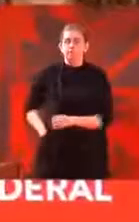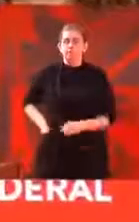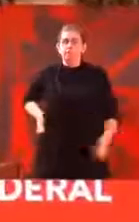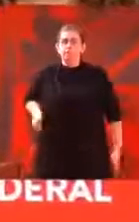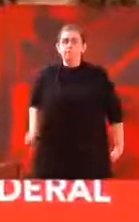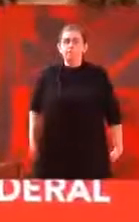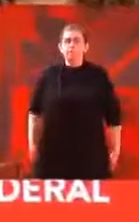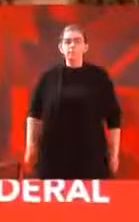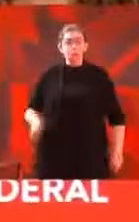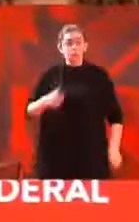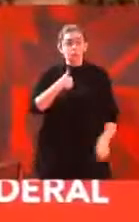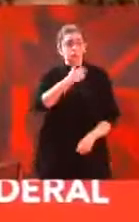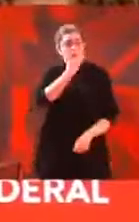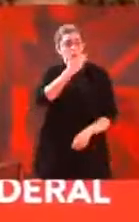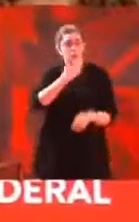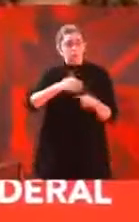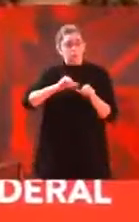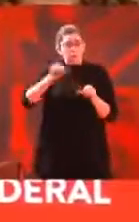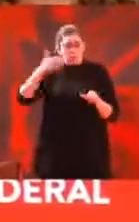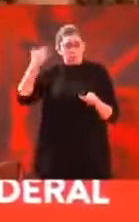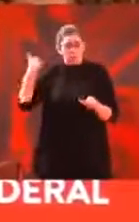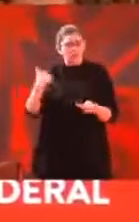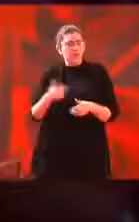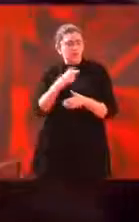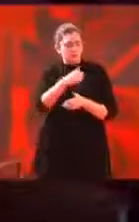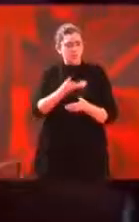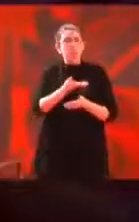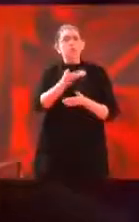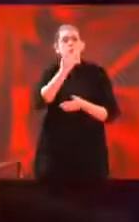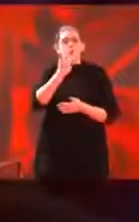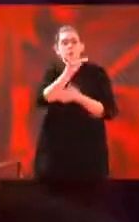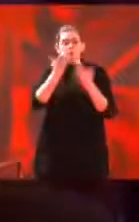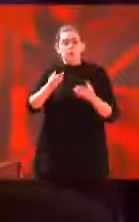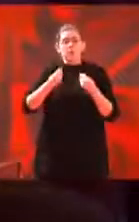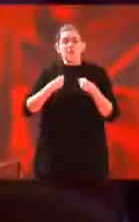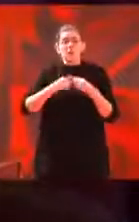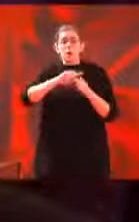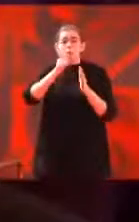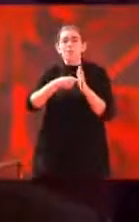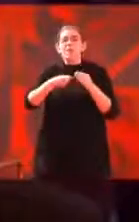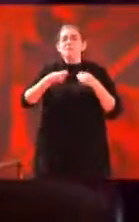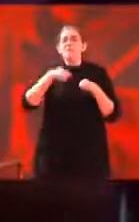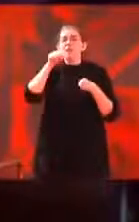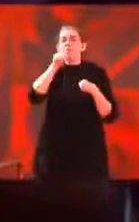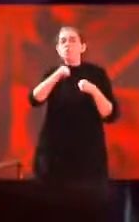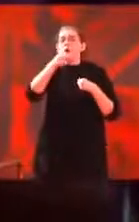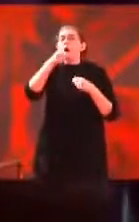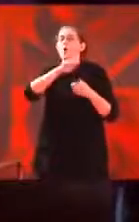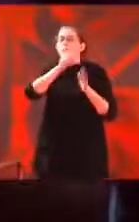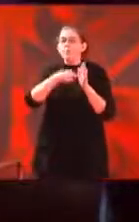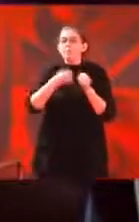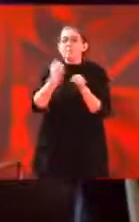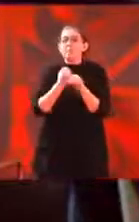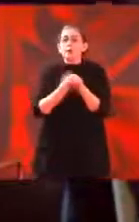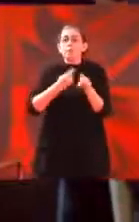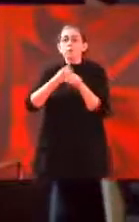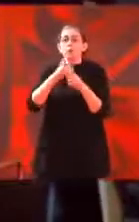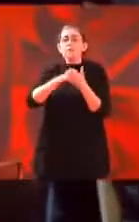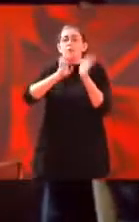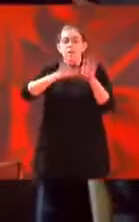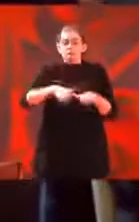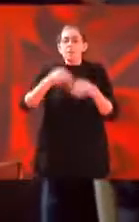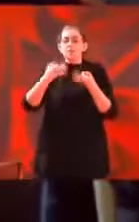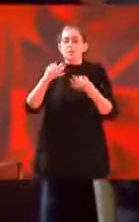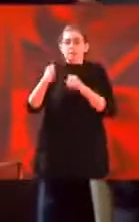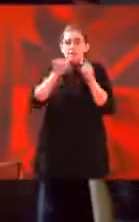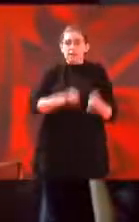En fin, te conozco desde hace muchos años, te conocemos desde hace muchos años. Llevas toda la vida, toda tu vida trabajando por Castilla y León, siempre defendiendo